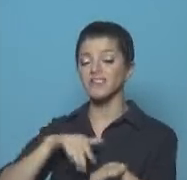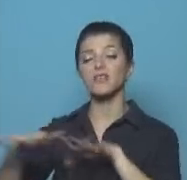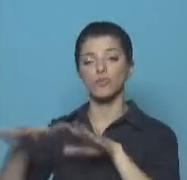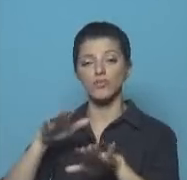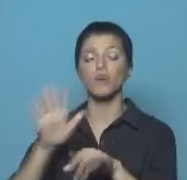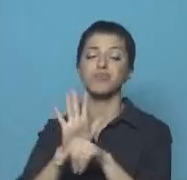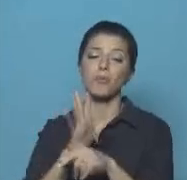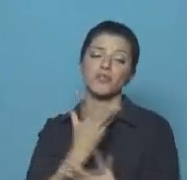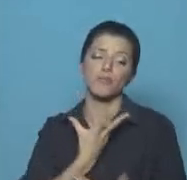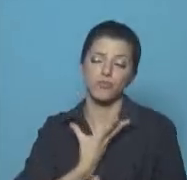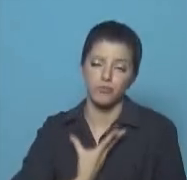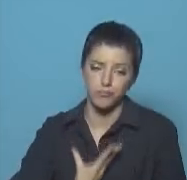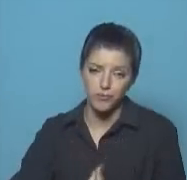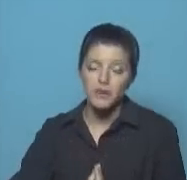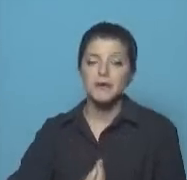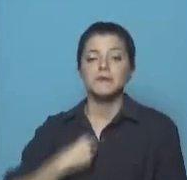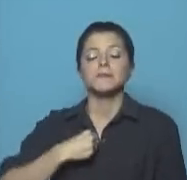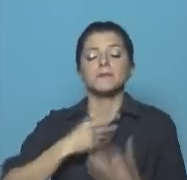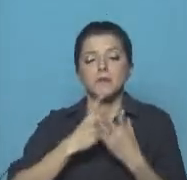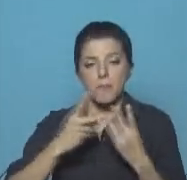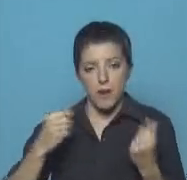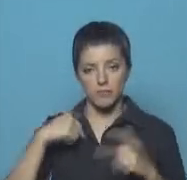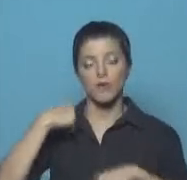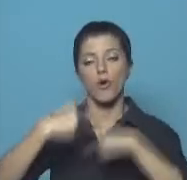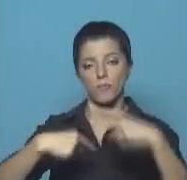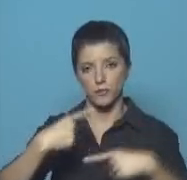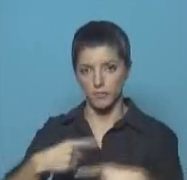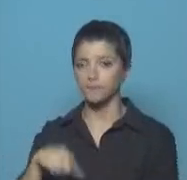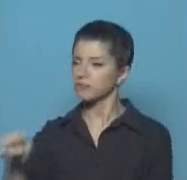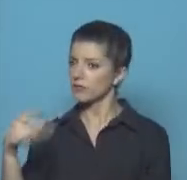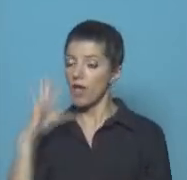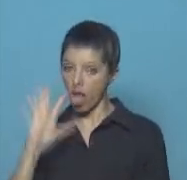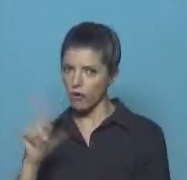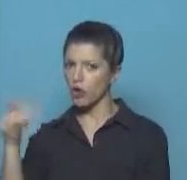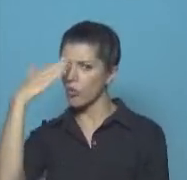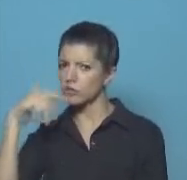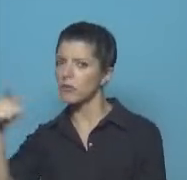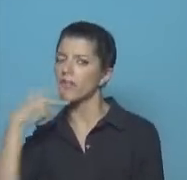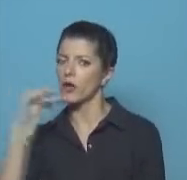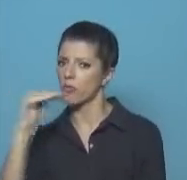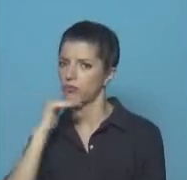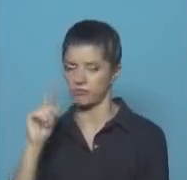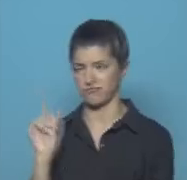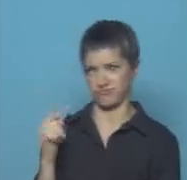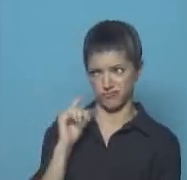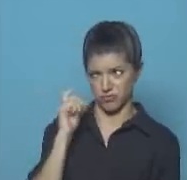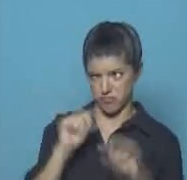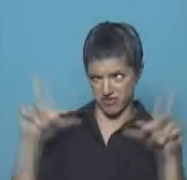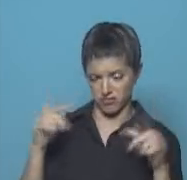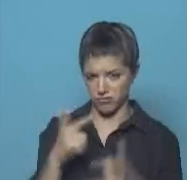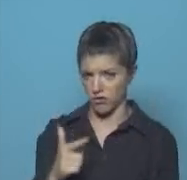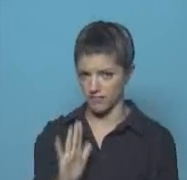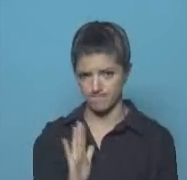de alivio y nos da un poco de esperanza para seguir adelante. ¿Te sorprendieron las últimas palabras de Mangieri? No me sorprendieron. ¿Por